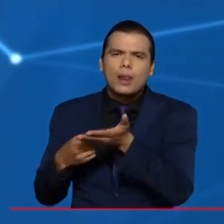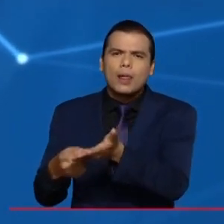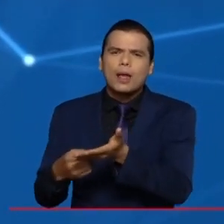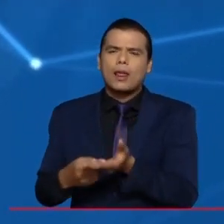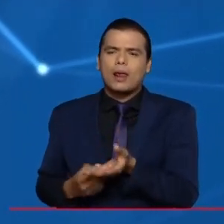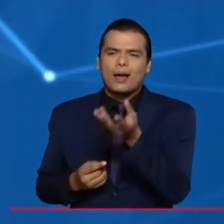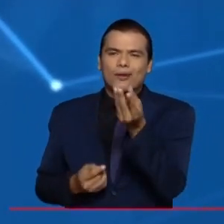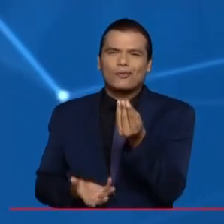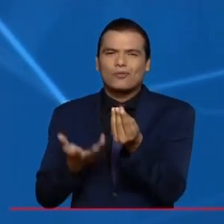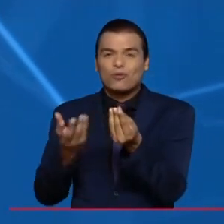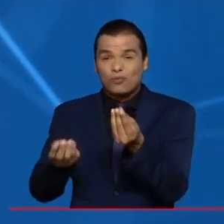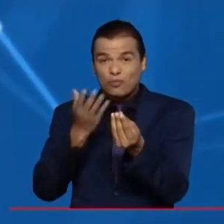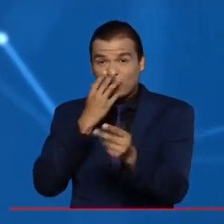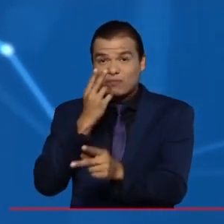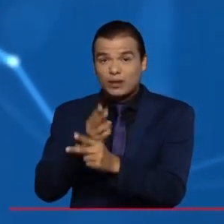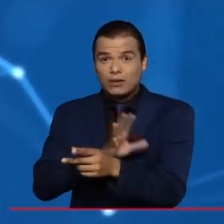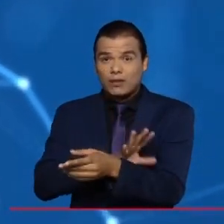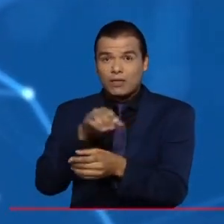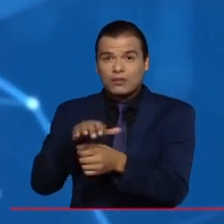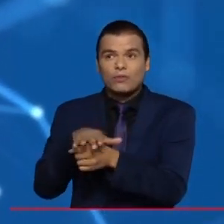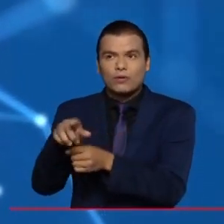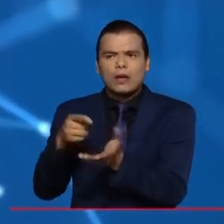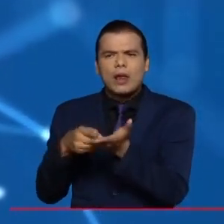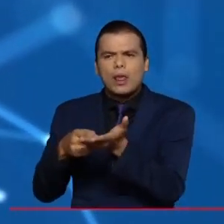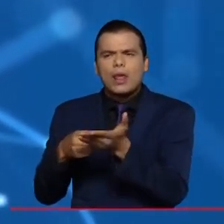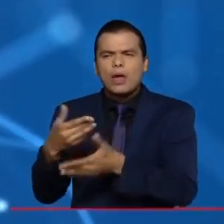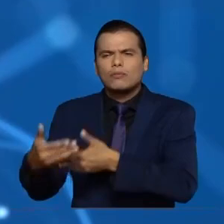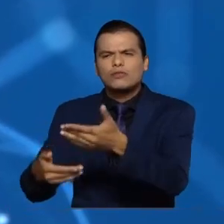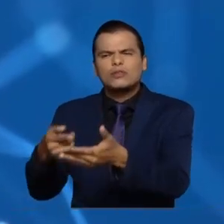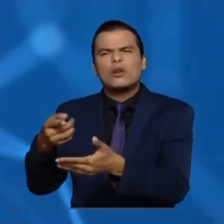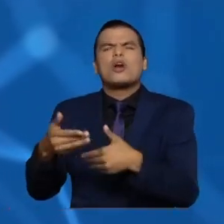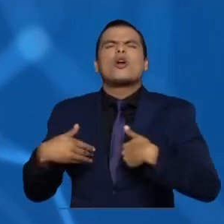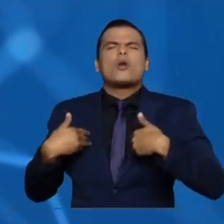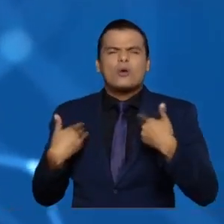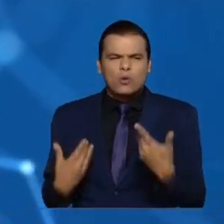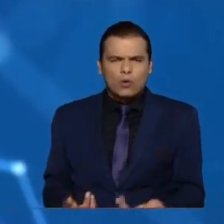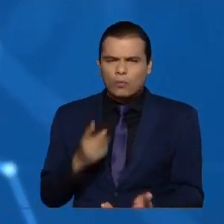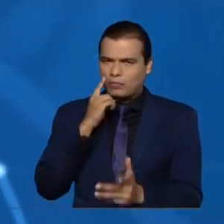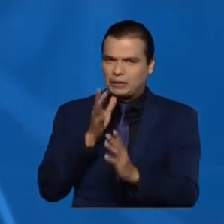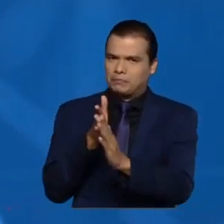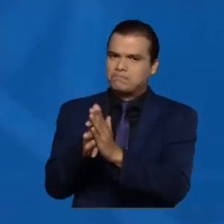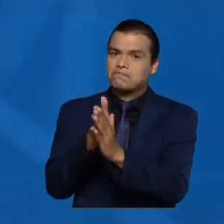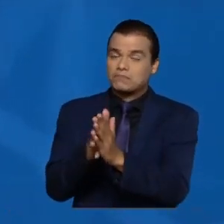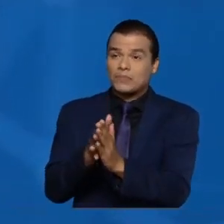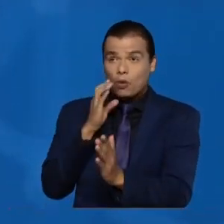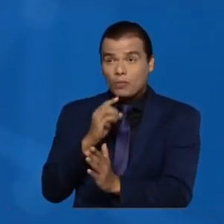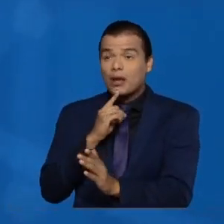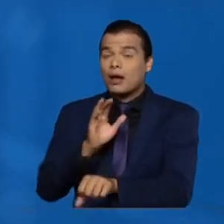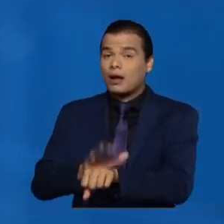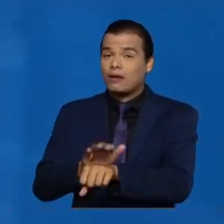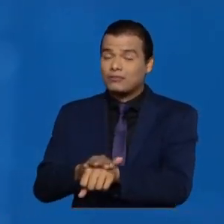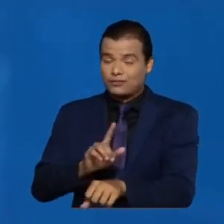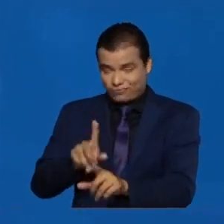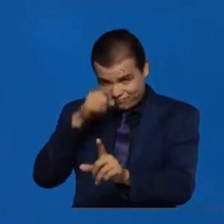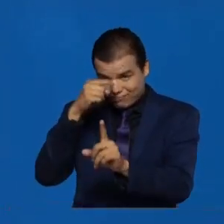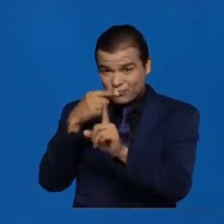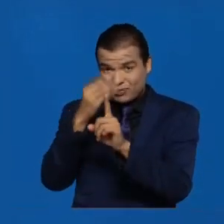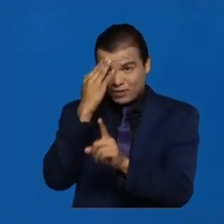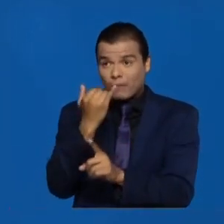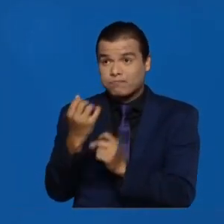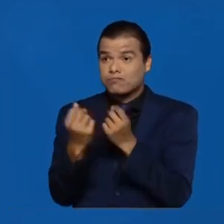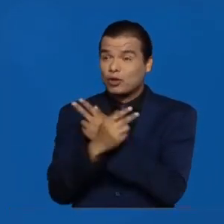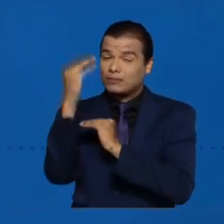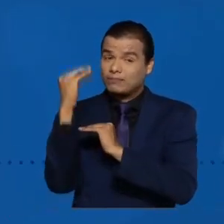grupos delincuenciales más grandes de ese distrito. El religioso se mostró positivo ante la significativa reducción